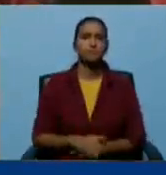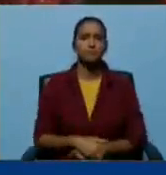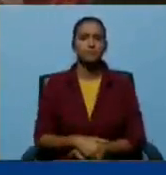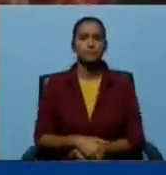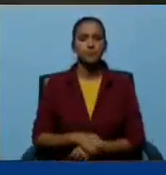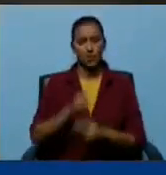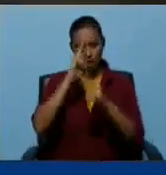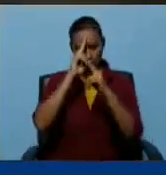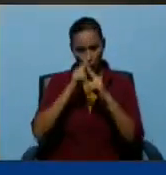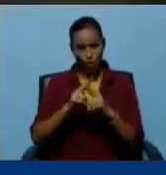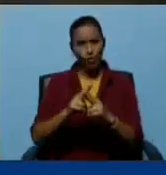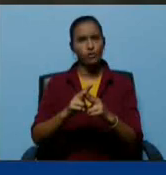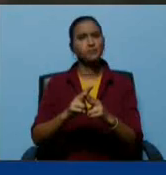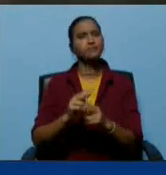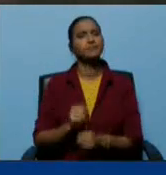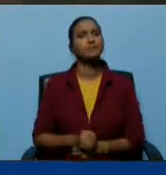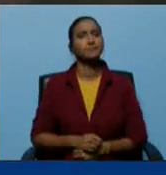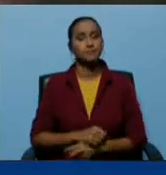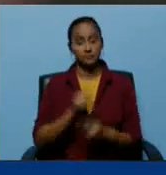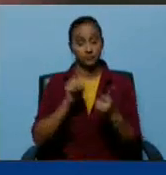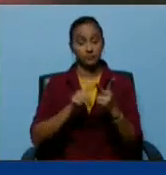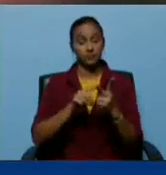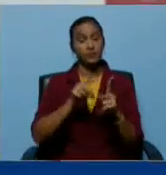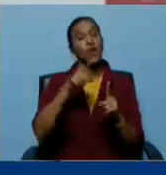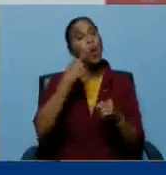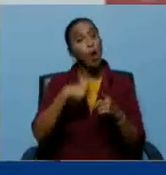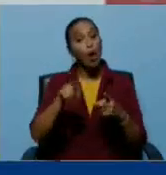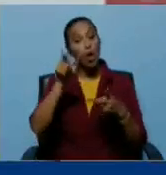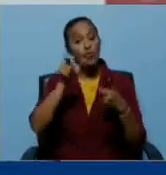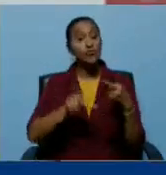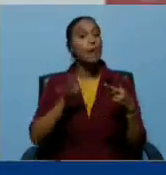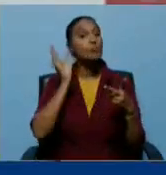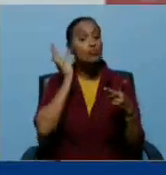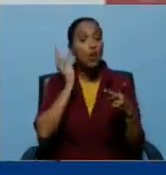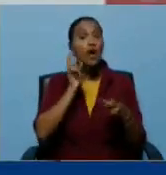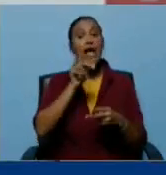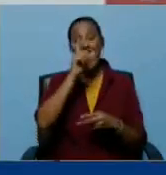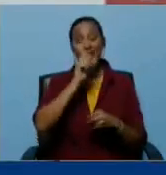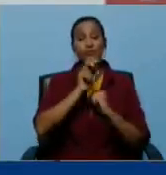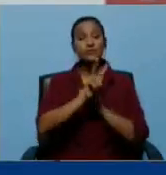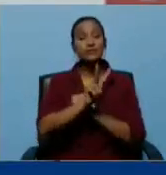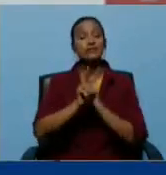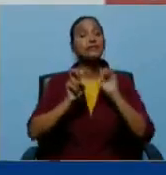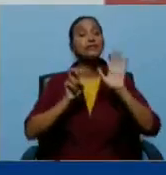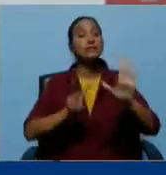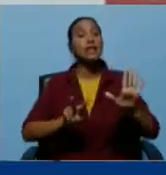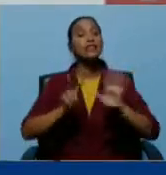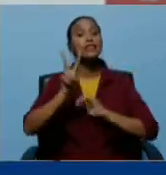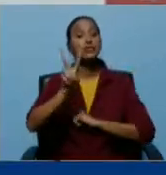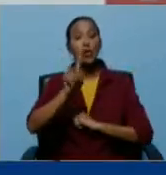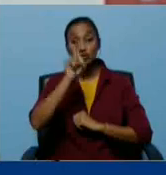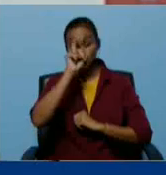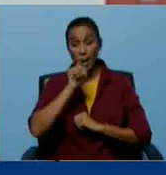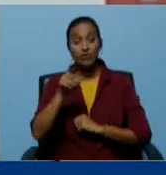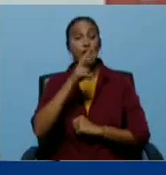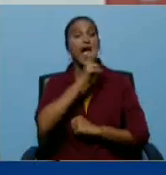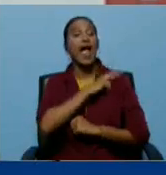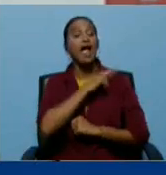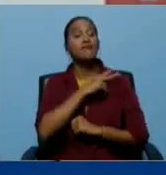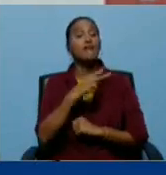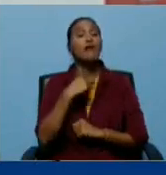Y esta mujer de 72 años, jefa de la VC del PSUV, allá en el